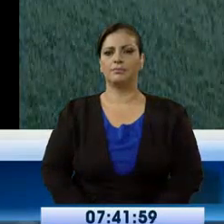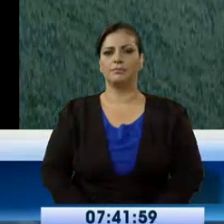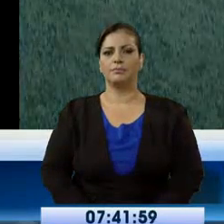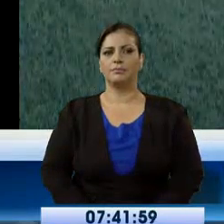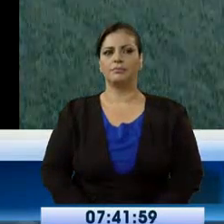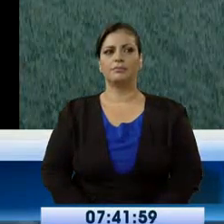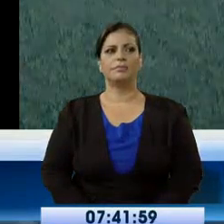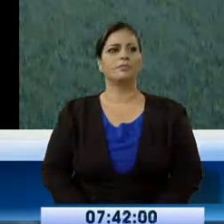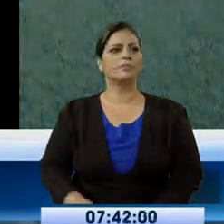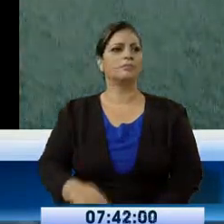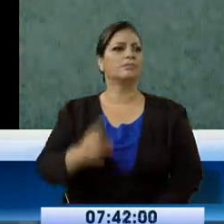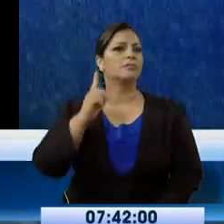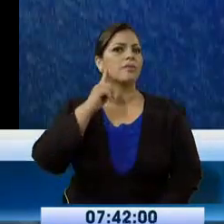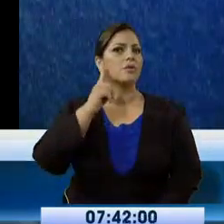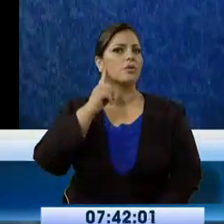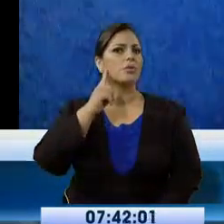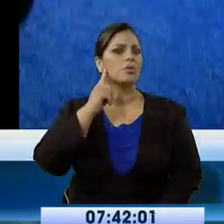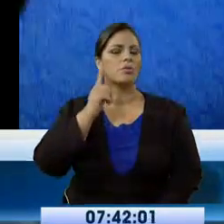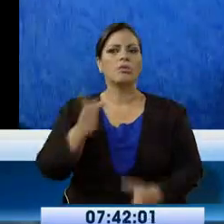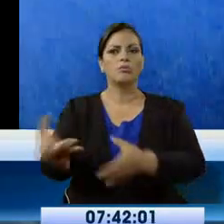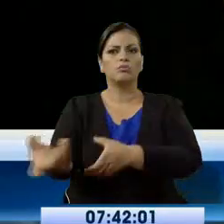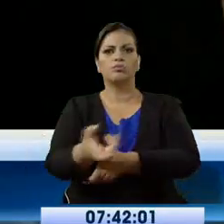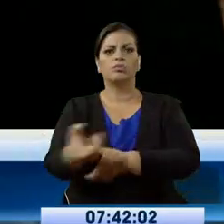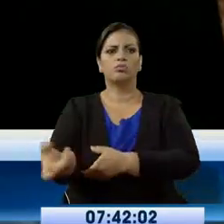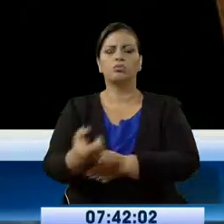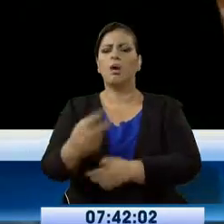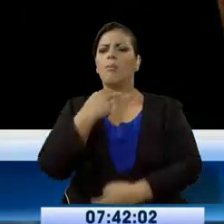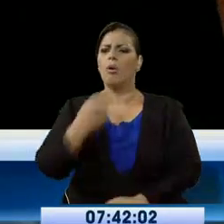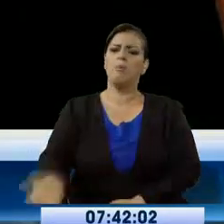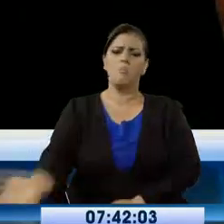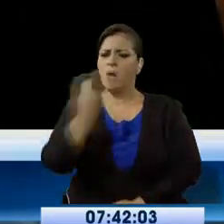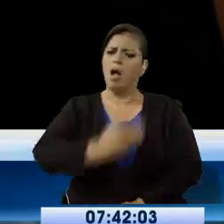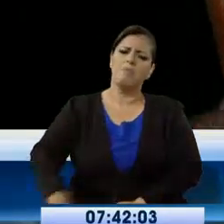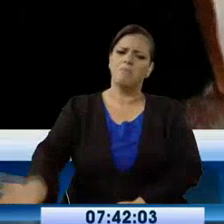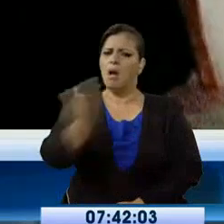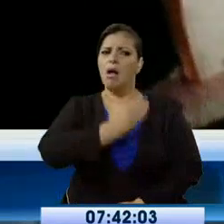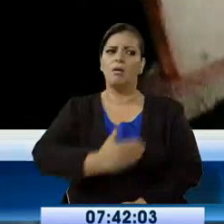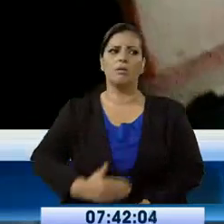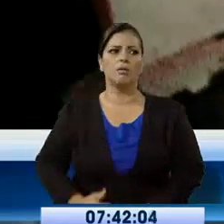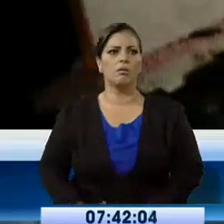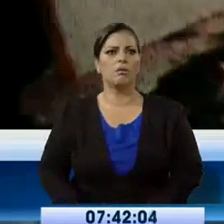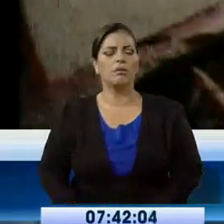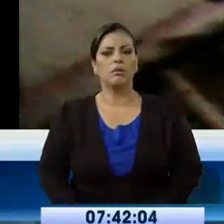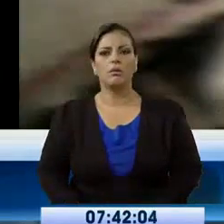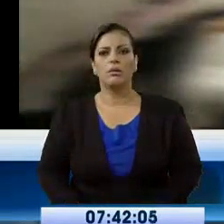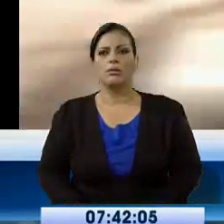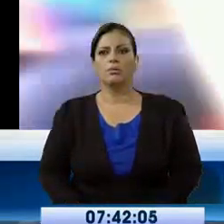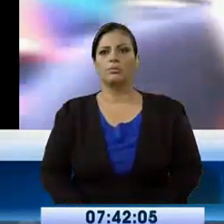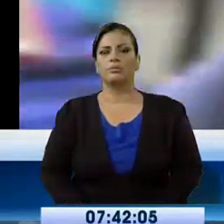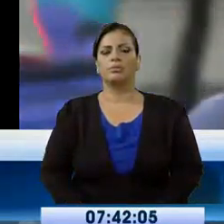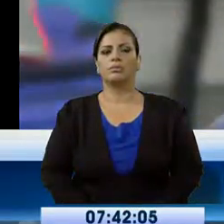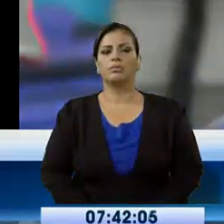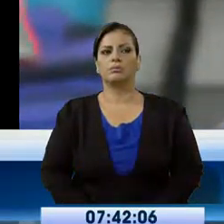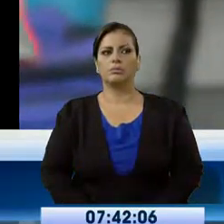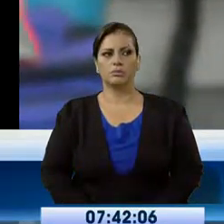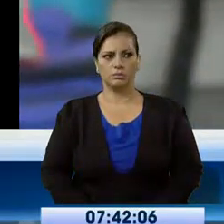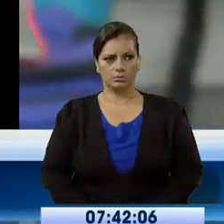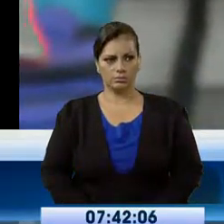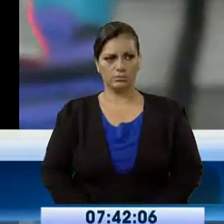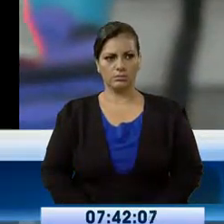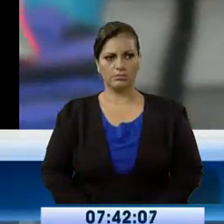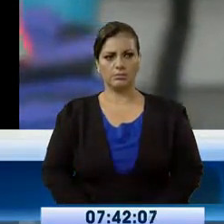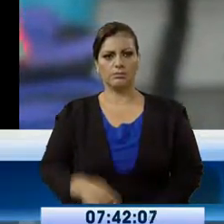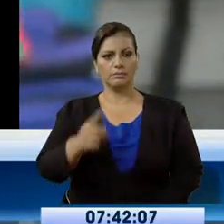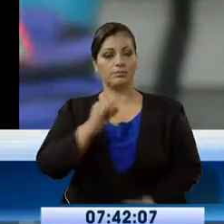¡Salga, por favor! Hay incendios fortuitos y otros provocados con premeditación o dolo. Pero Heriberto Moreira cree que